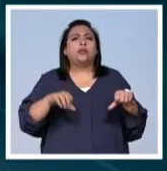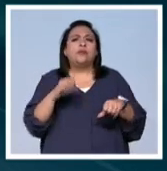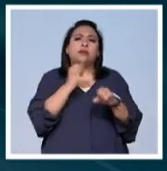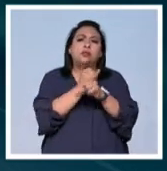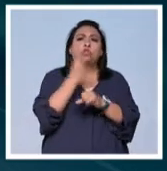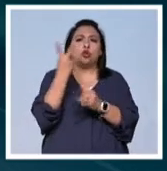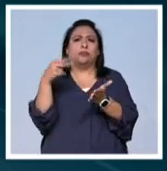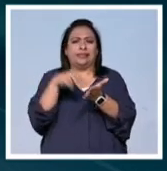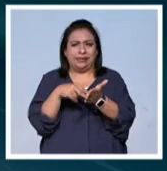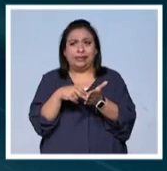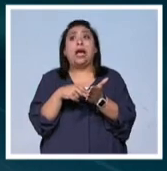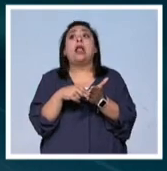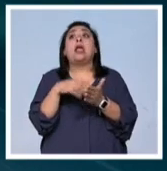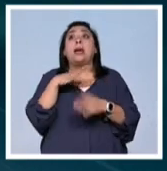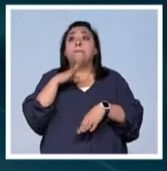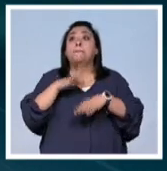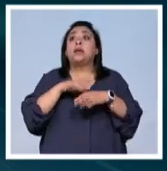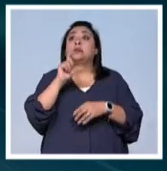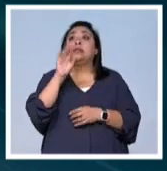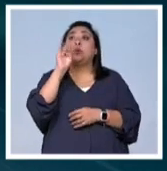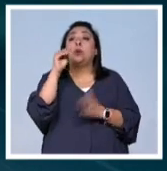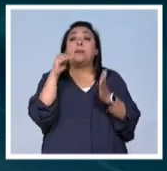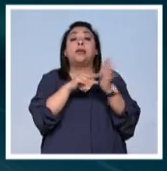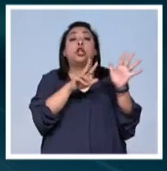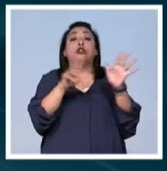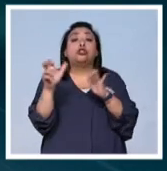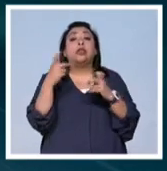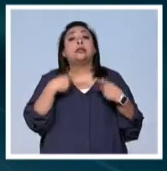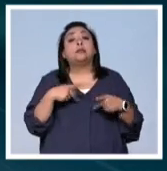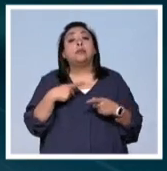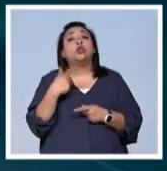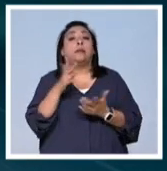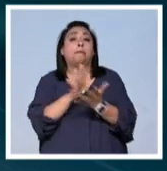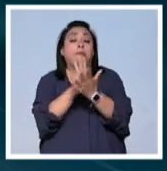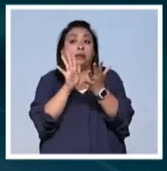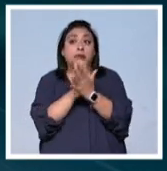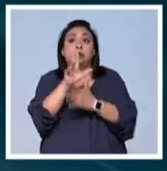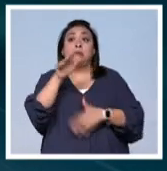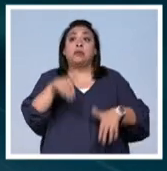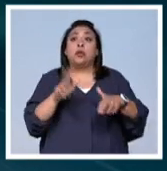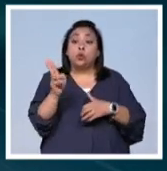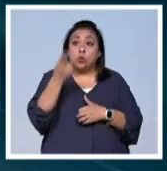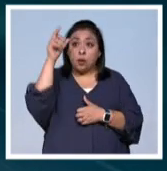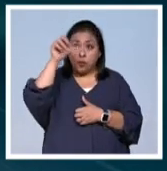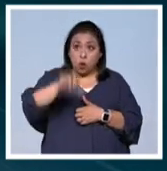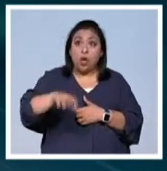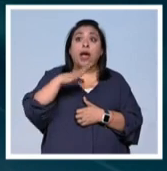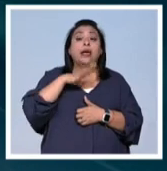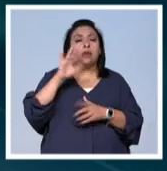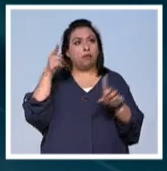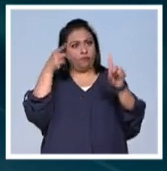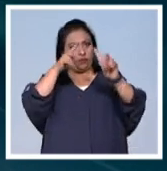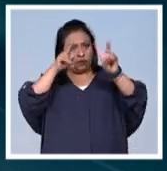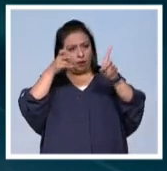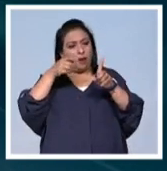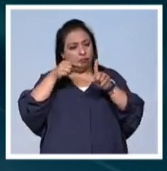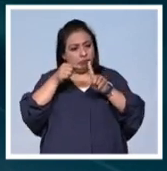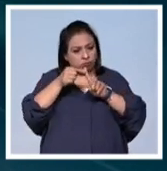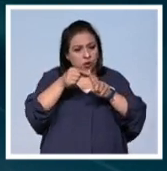y dos presenciales alcanzando más de 29.800 espectadores teatro UNAM actualmente ya tiene un eje por el que se